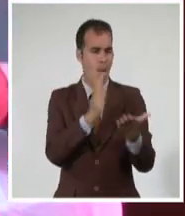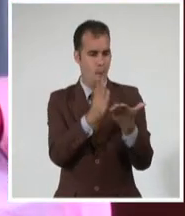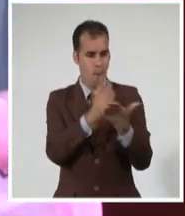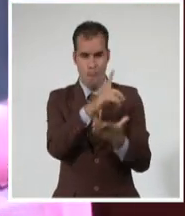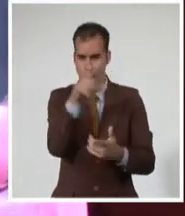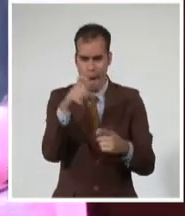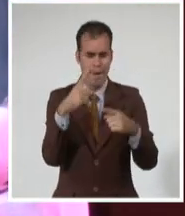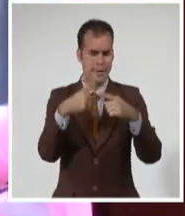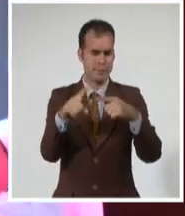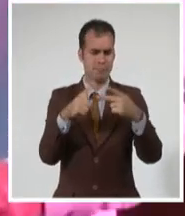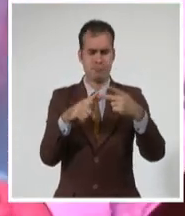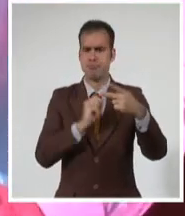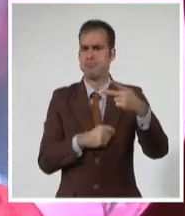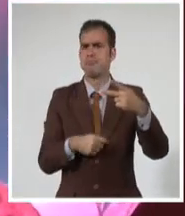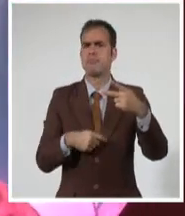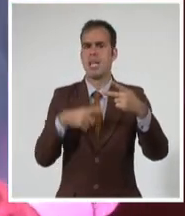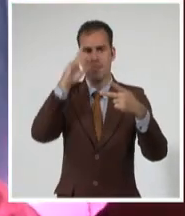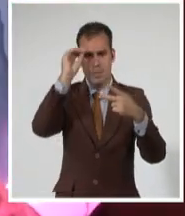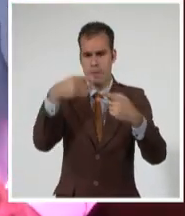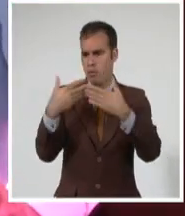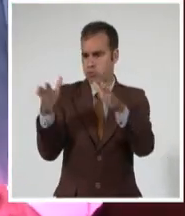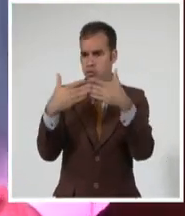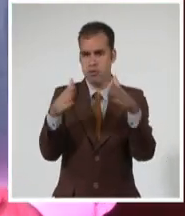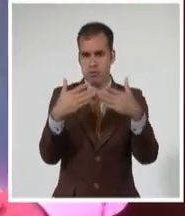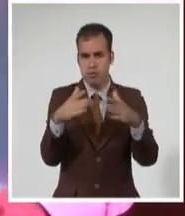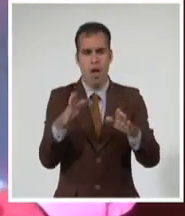para poder mantener nuestros procesos,